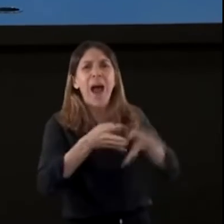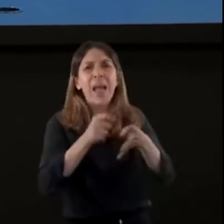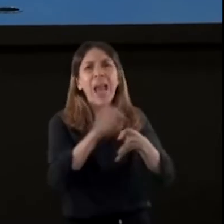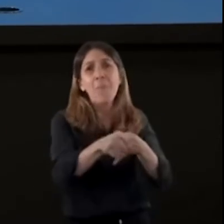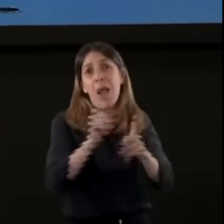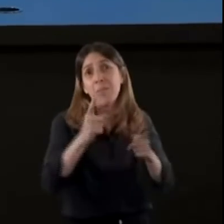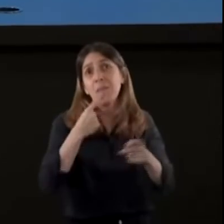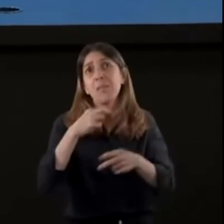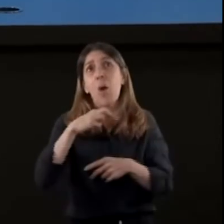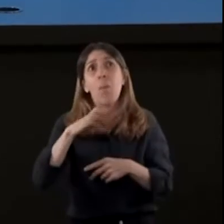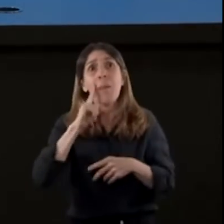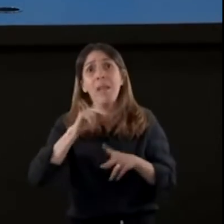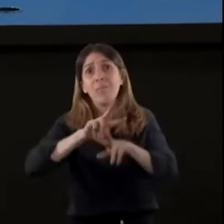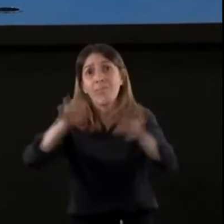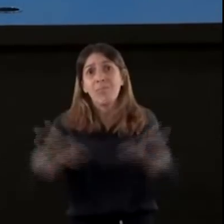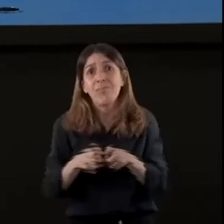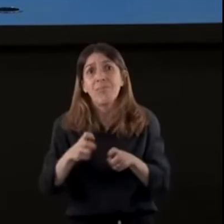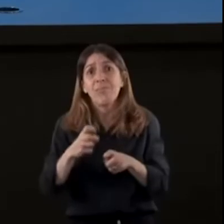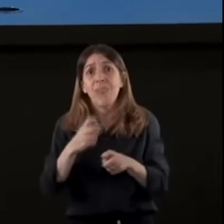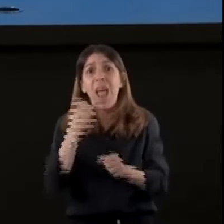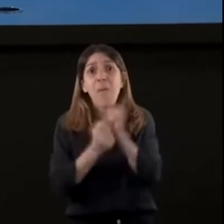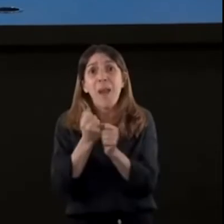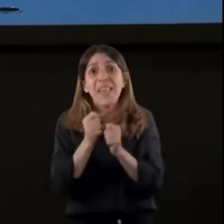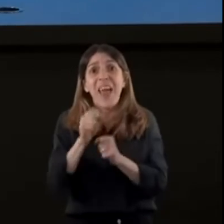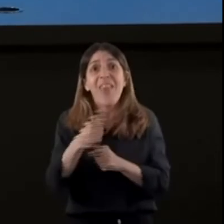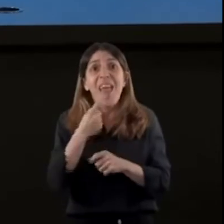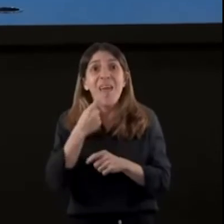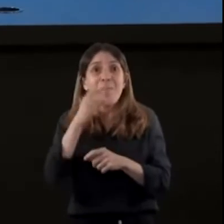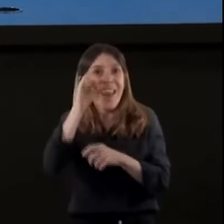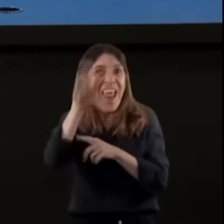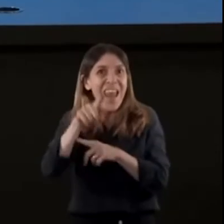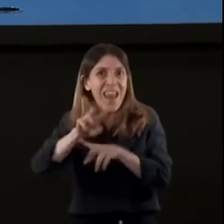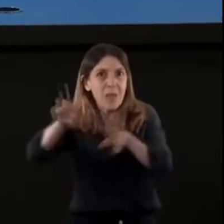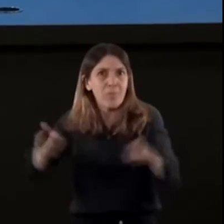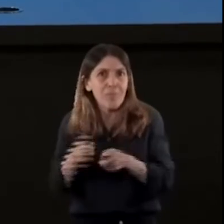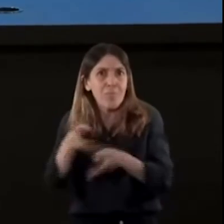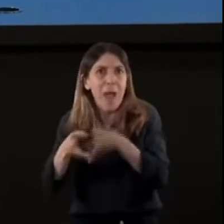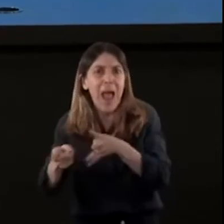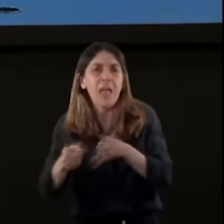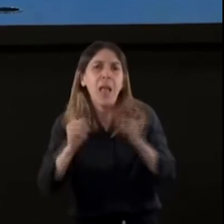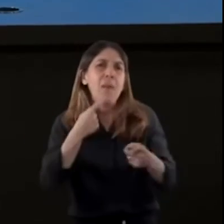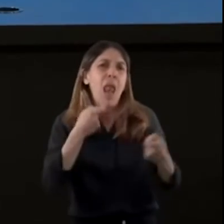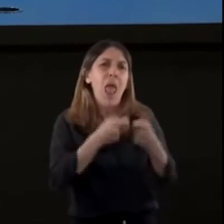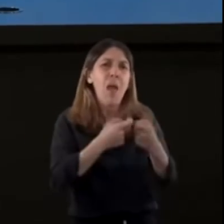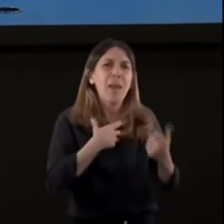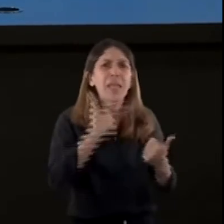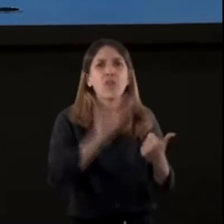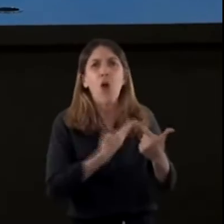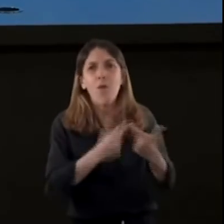facturación de una empresa minera que opera en el país. Y por supuesto los servicios empresariales,